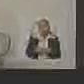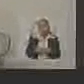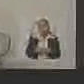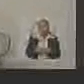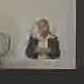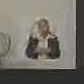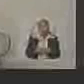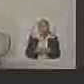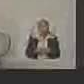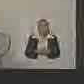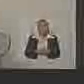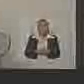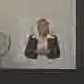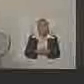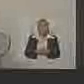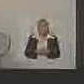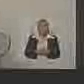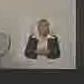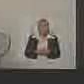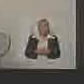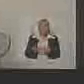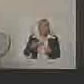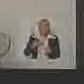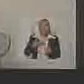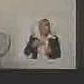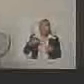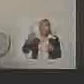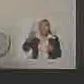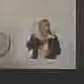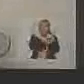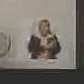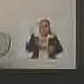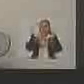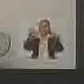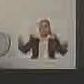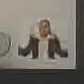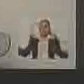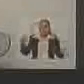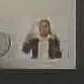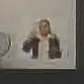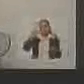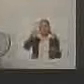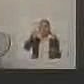Contamos con la explanada de la delegación, con el auditorio y hasta con un planetario.